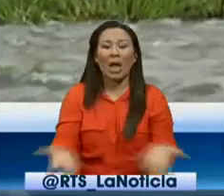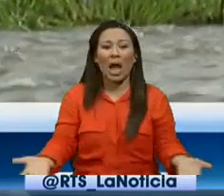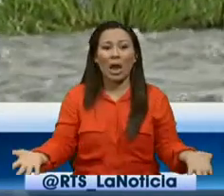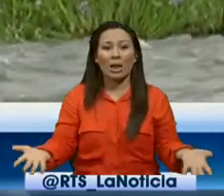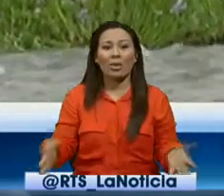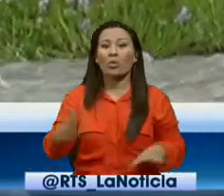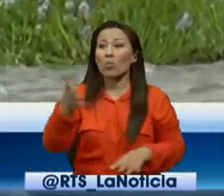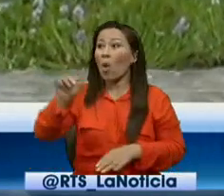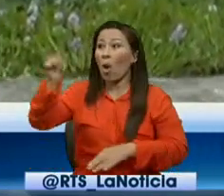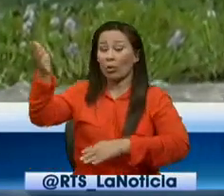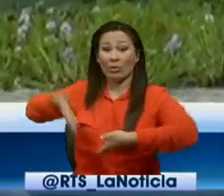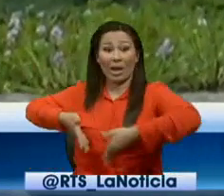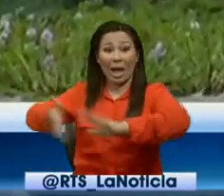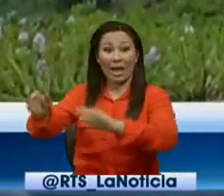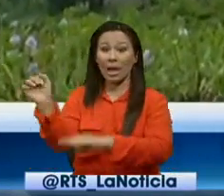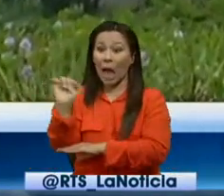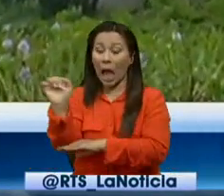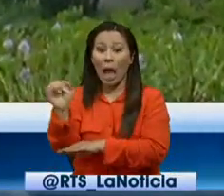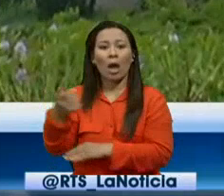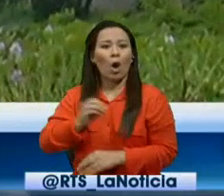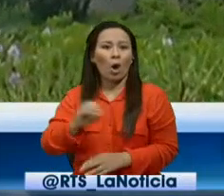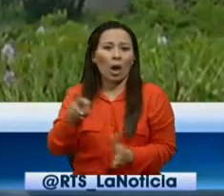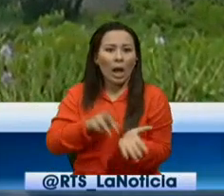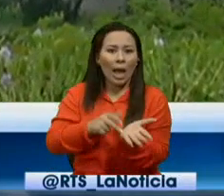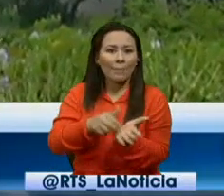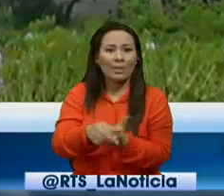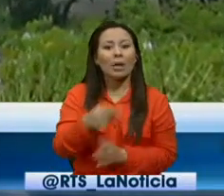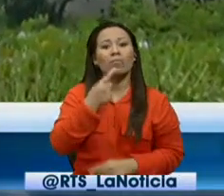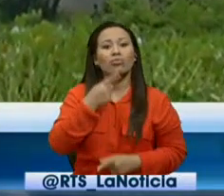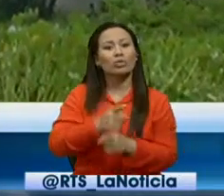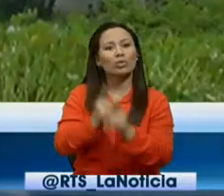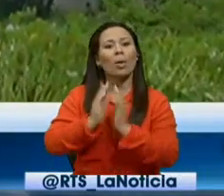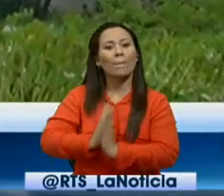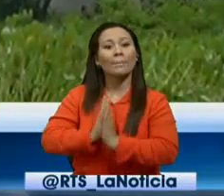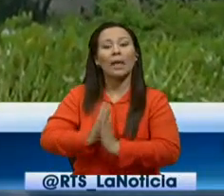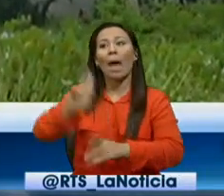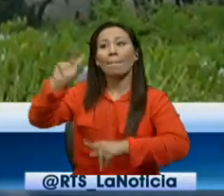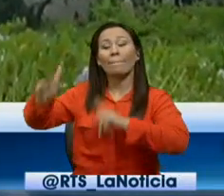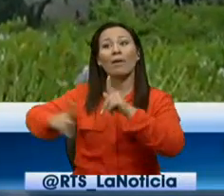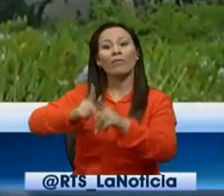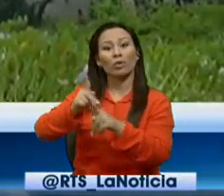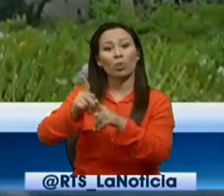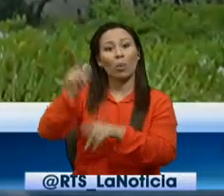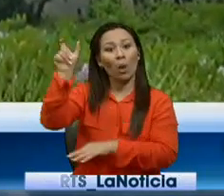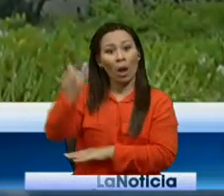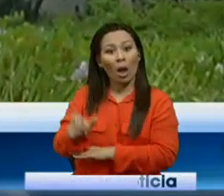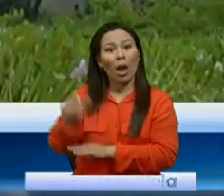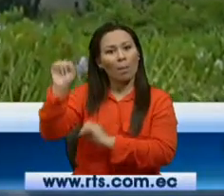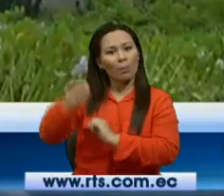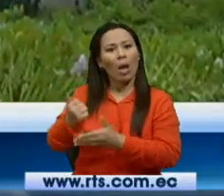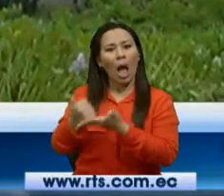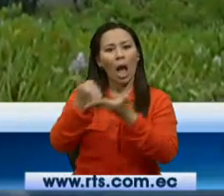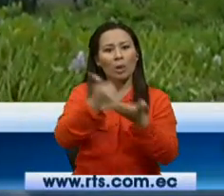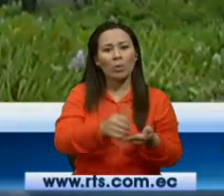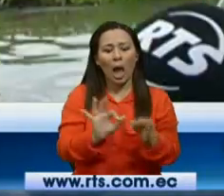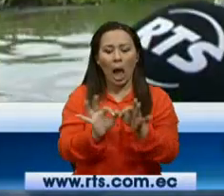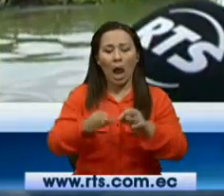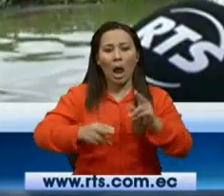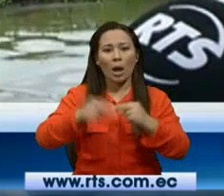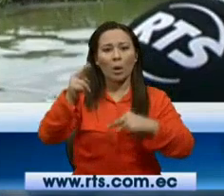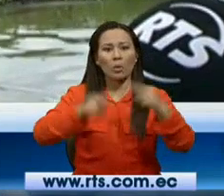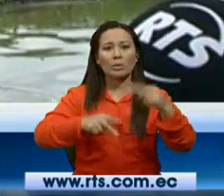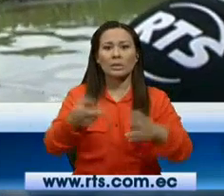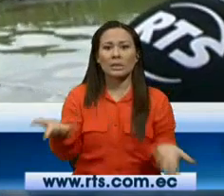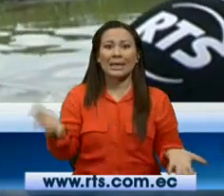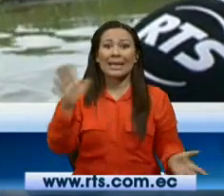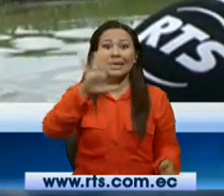ninguna vía de acceso. Por ello, le dan un plazo de 8 días a la prefectura para que inicie la construcción de la obra. Caso contrario,